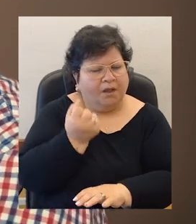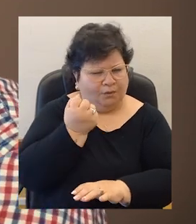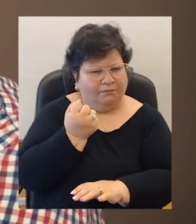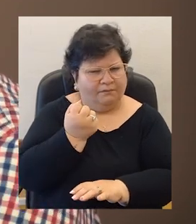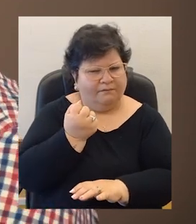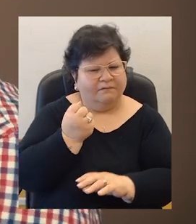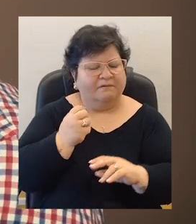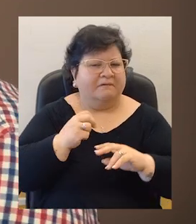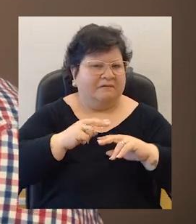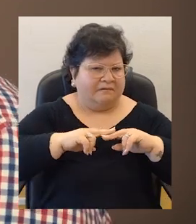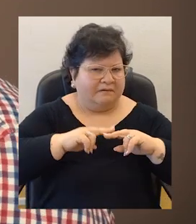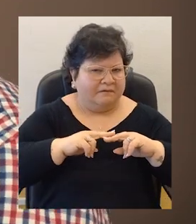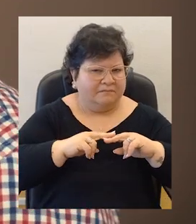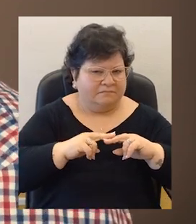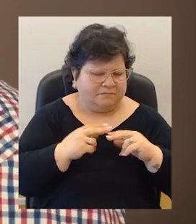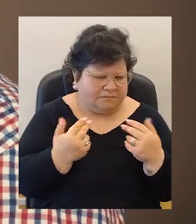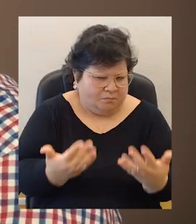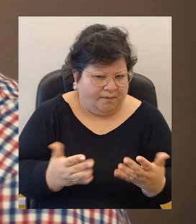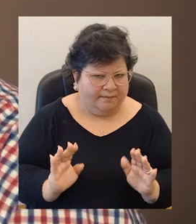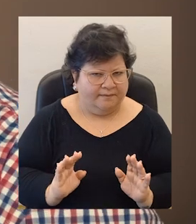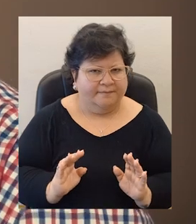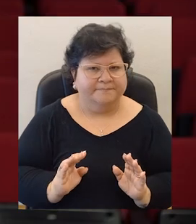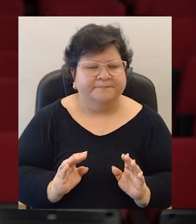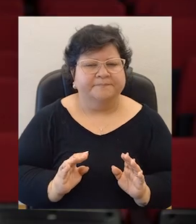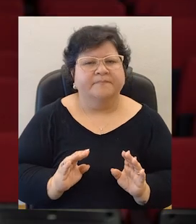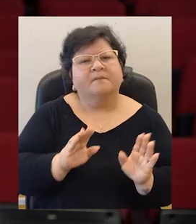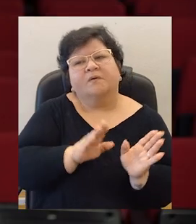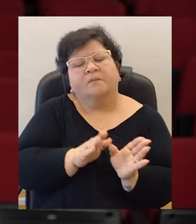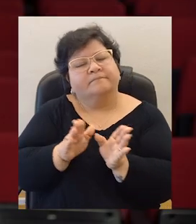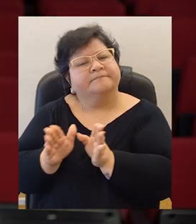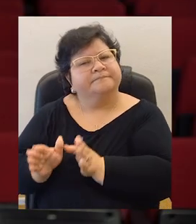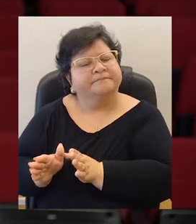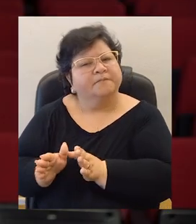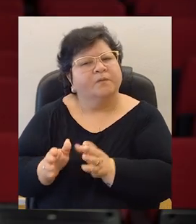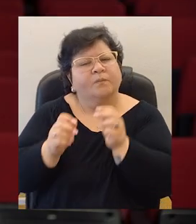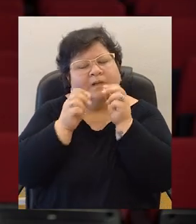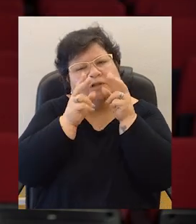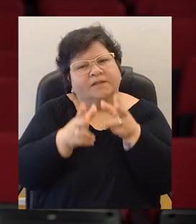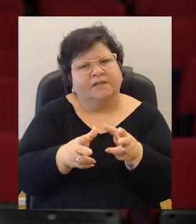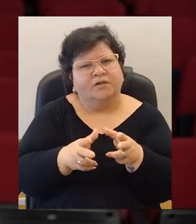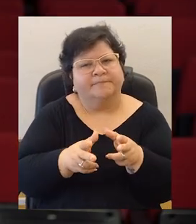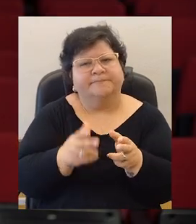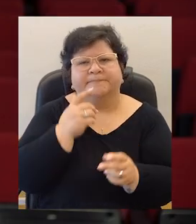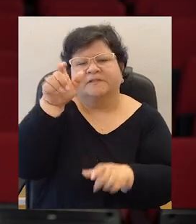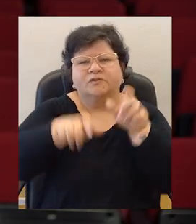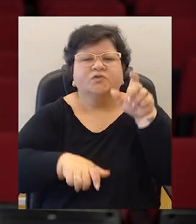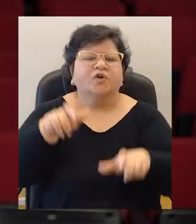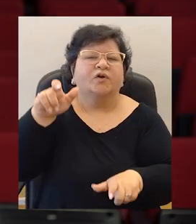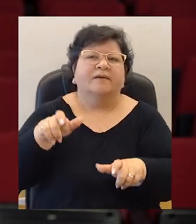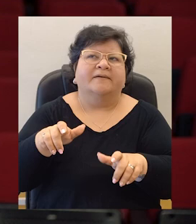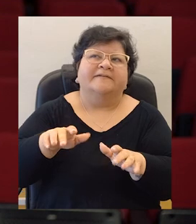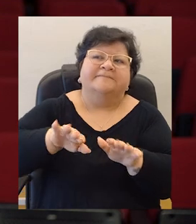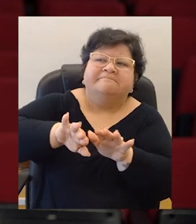genitalmente eso no es posible por otro lado cuando digo mantener me refiero a personas que se han alejado por diversas